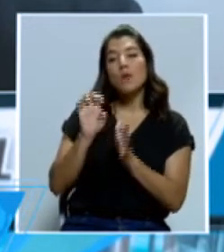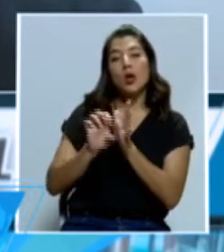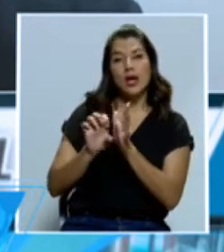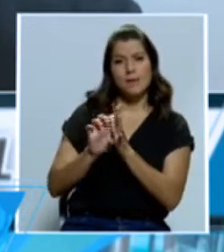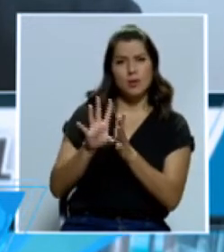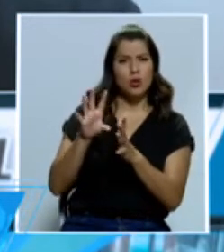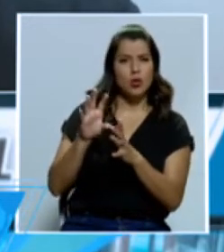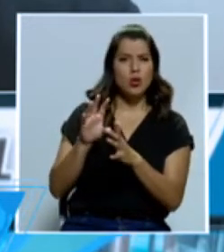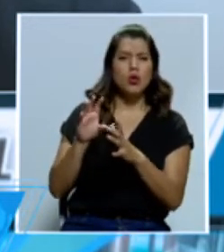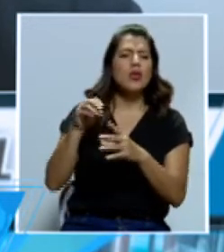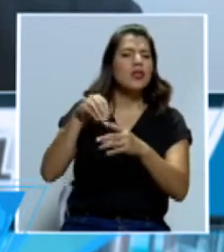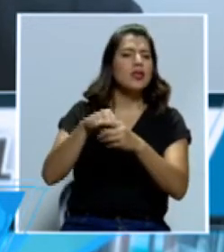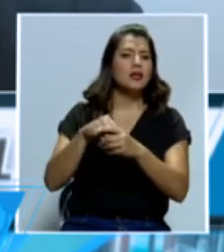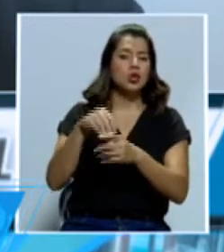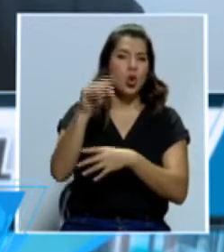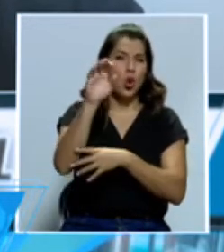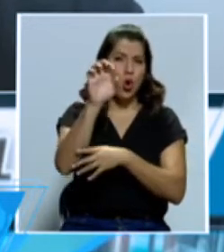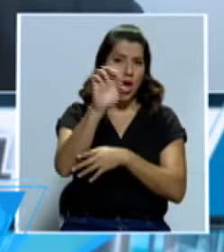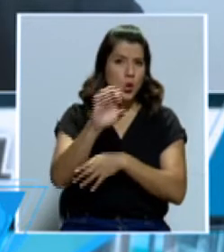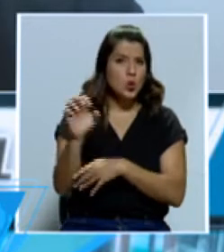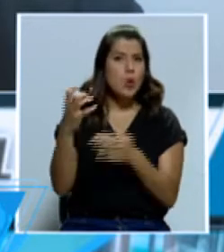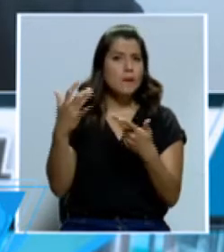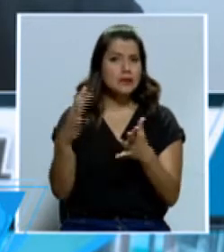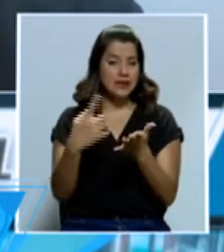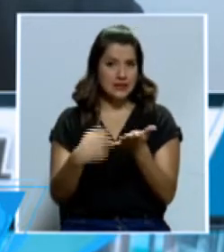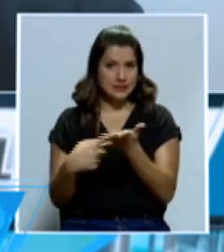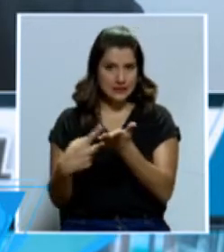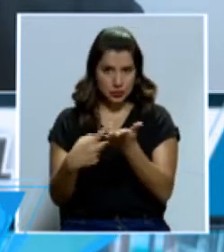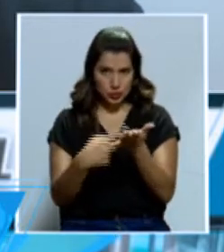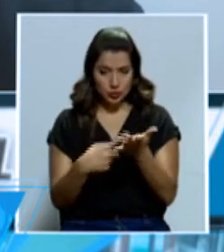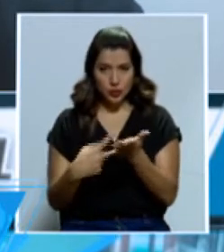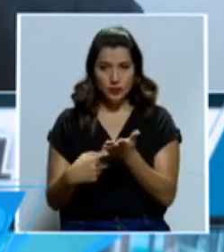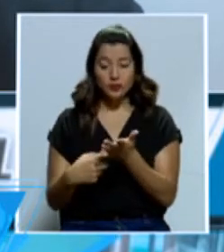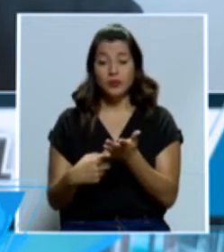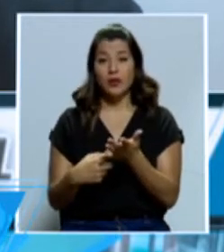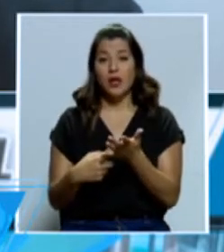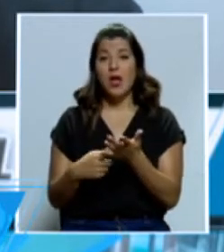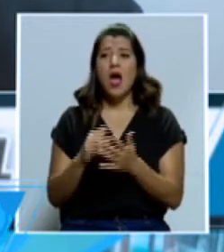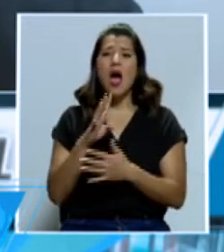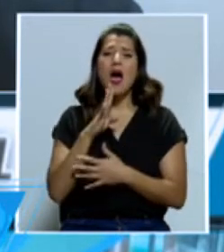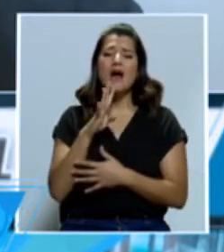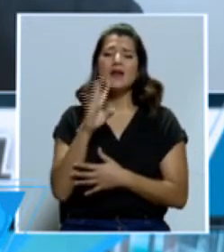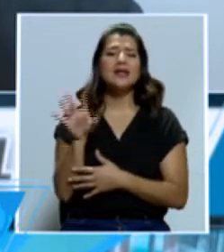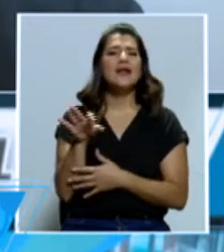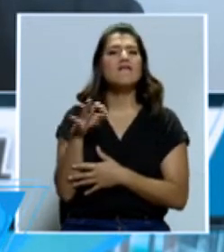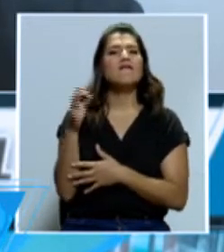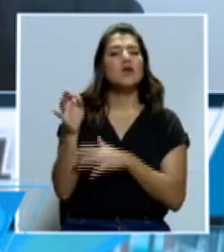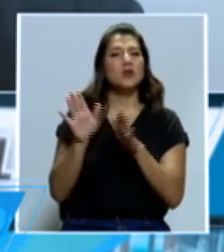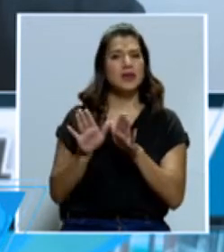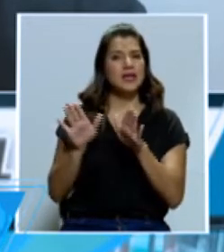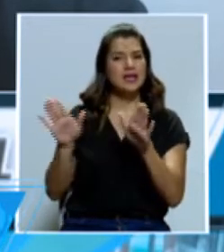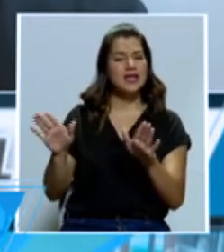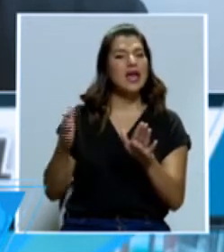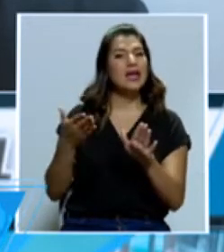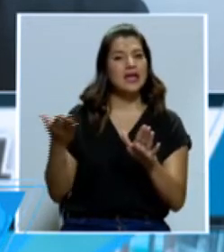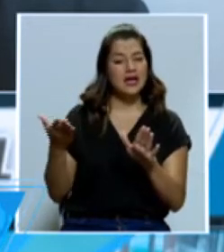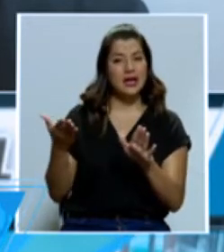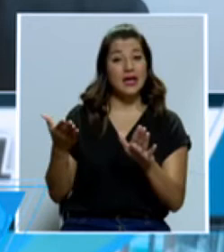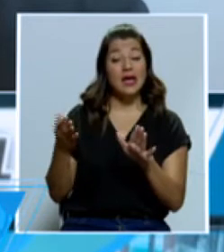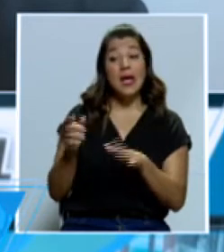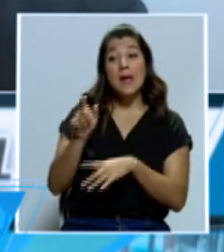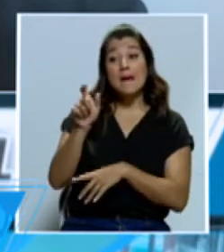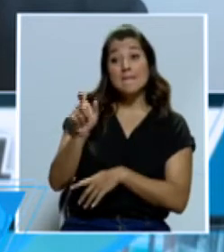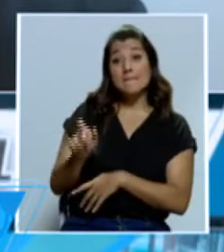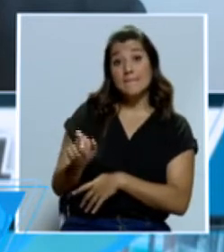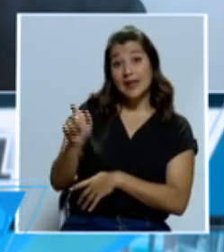se han venido discutiendo, ¿verdad? Se ha hablado en términos generales de que las